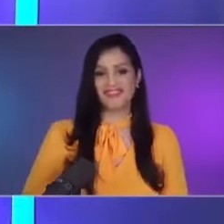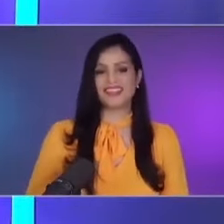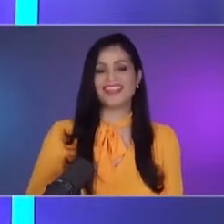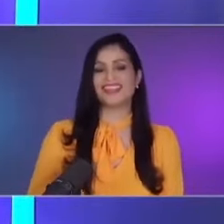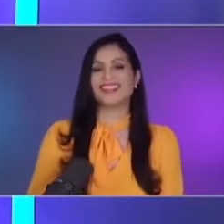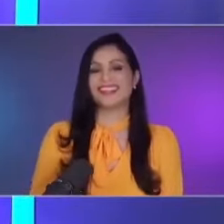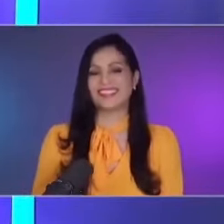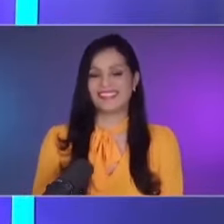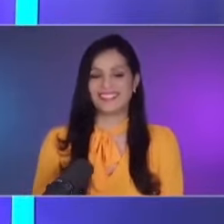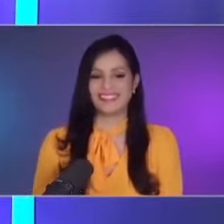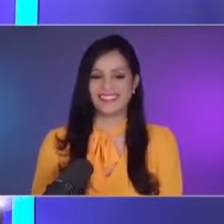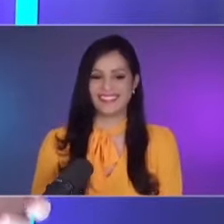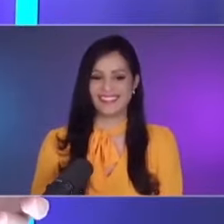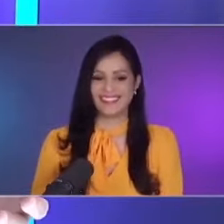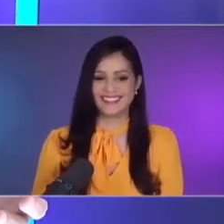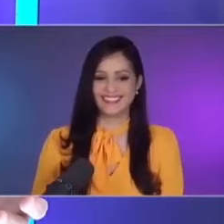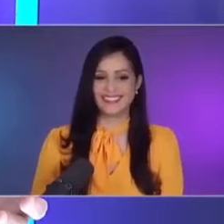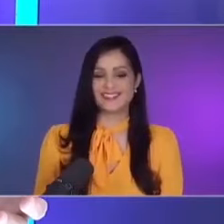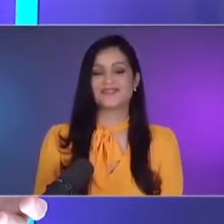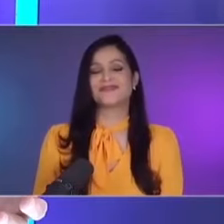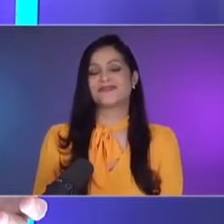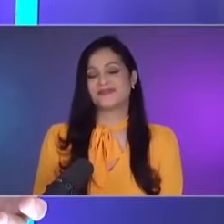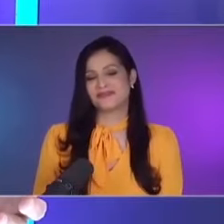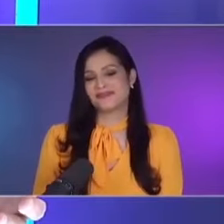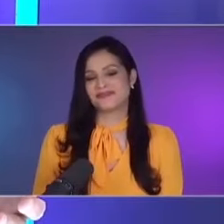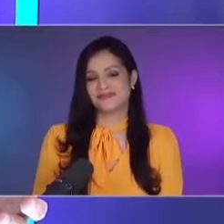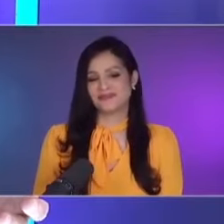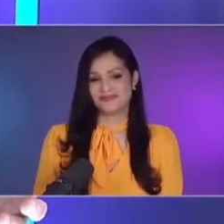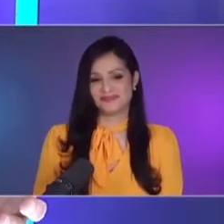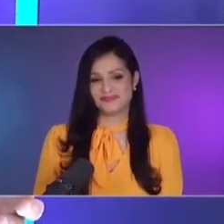caminando cosa terrible tú pusiste